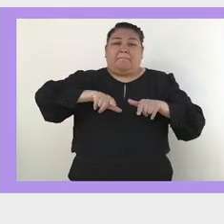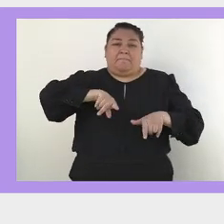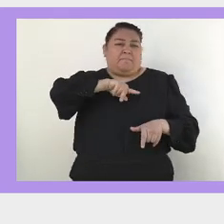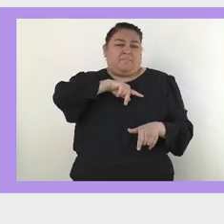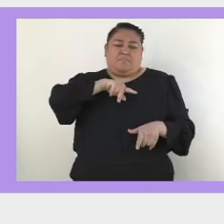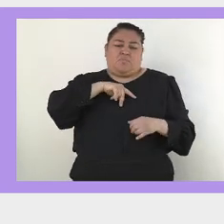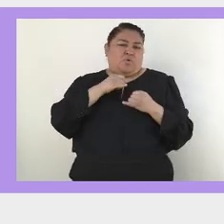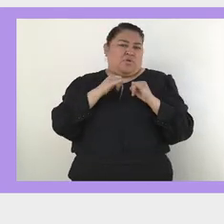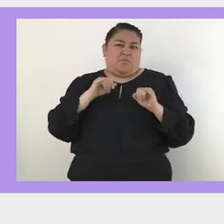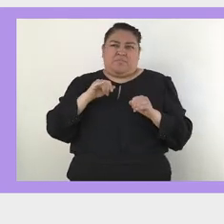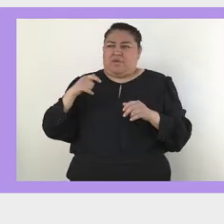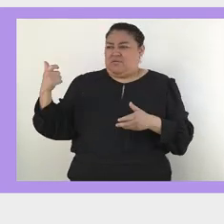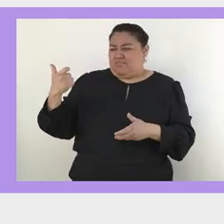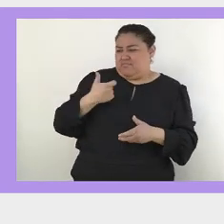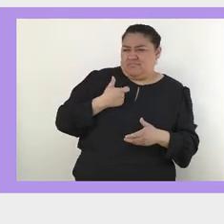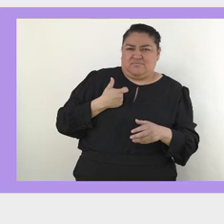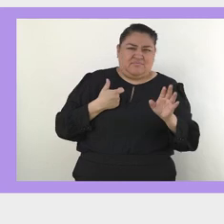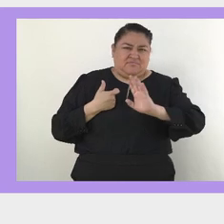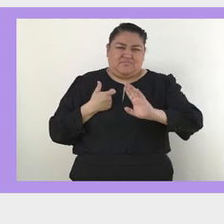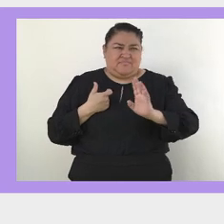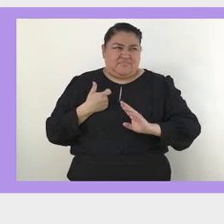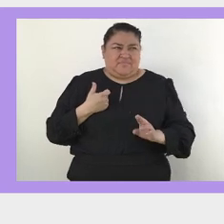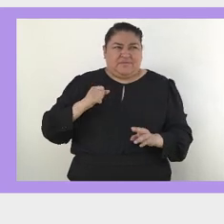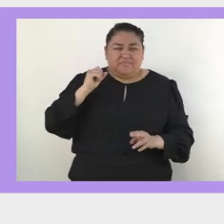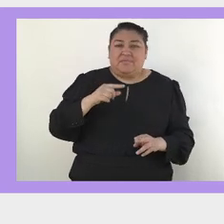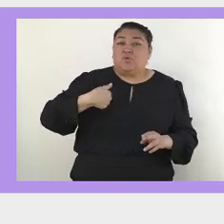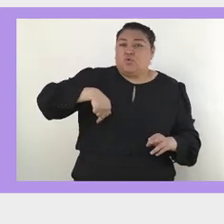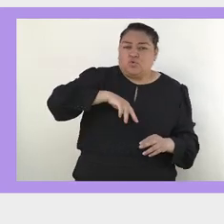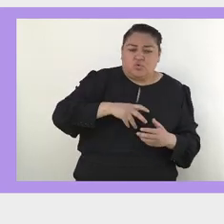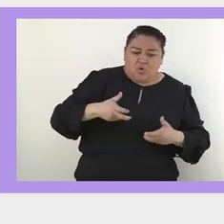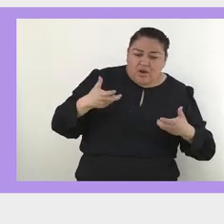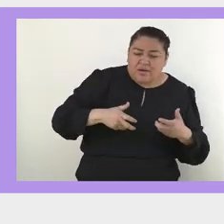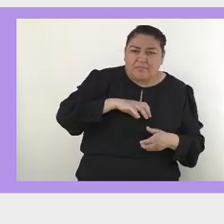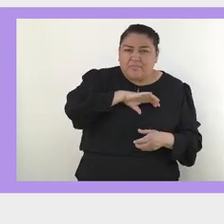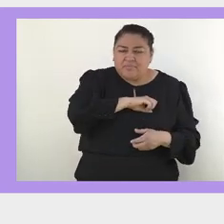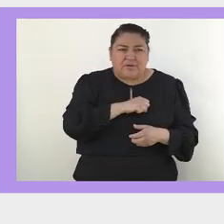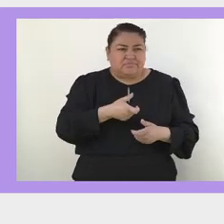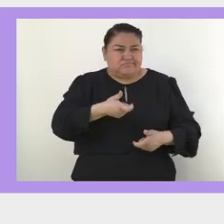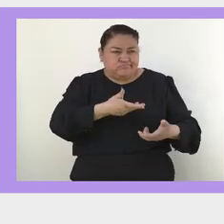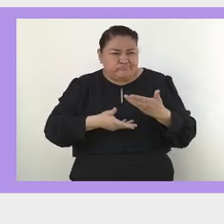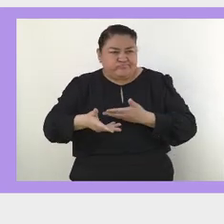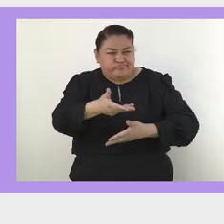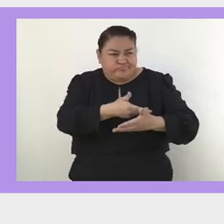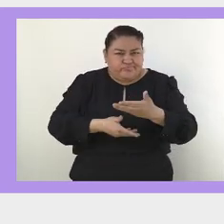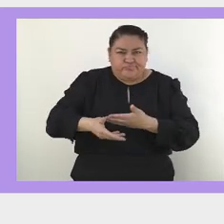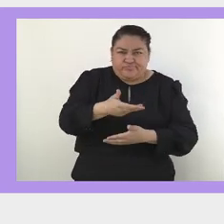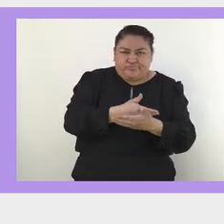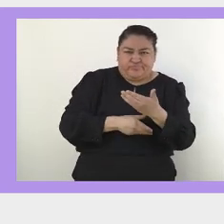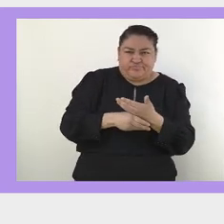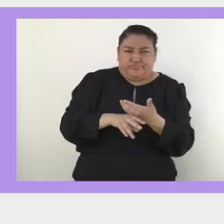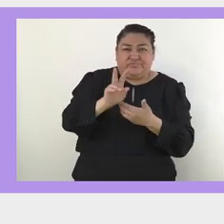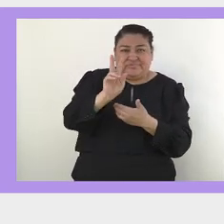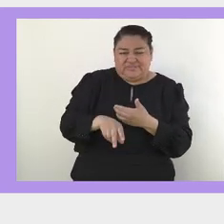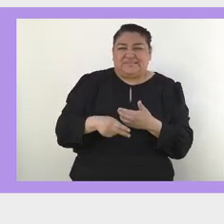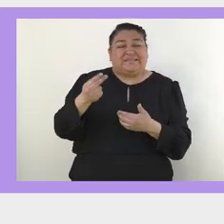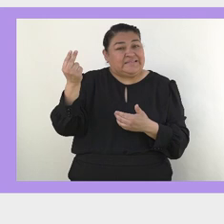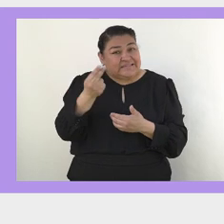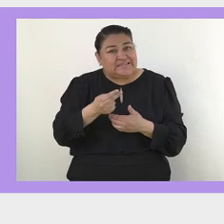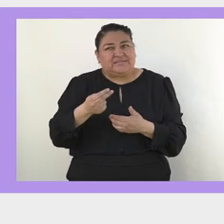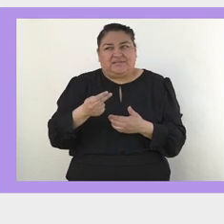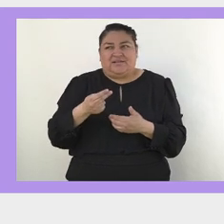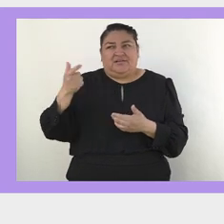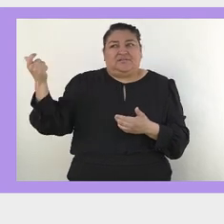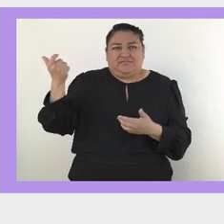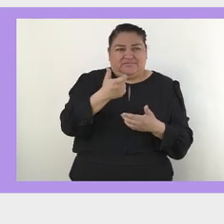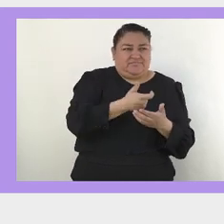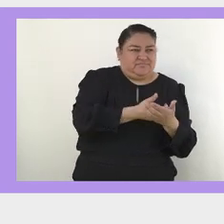una inversión y creo que también eso es importante invertir en los medios independientes que